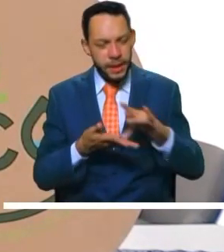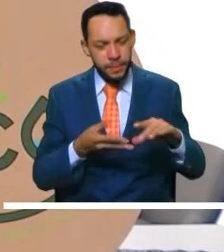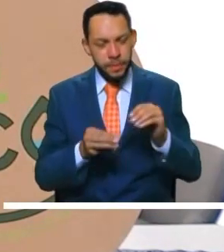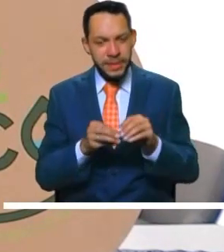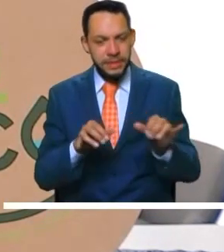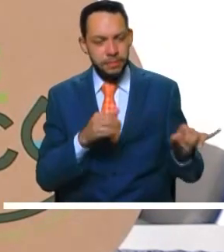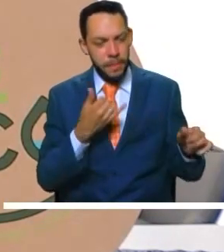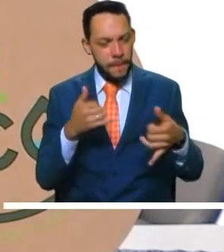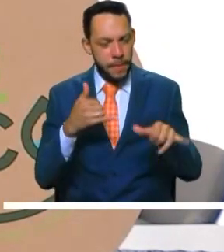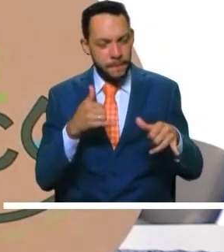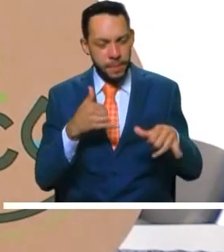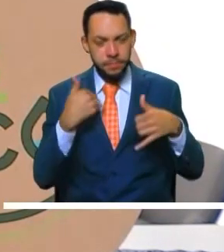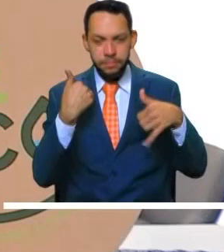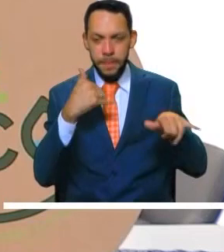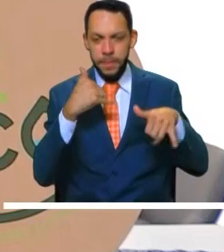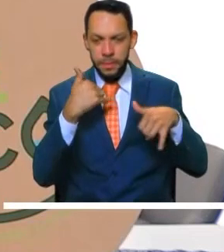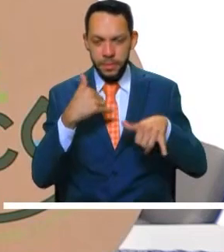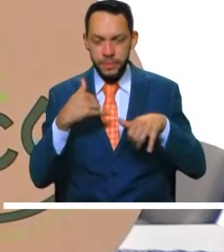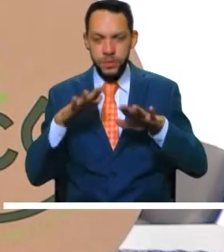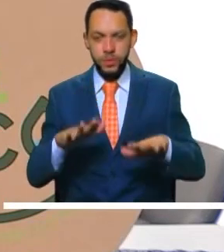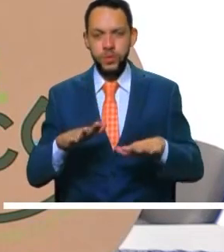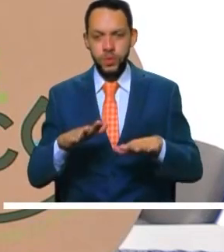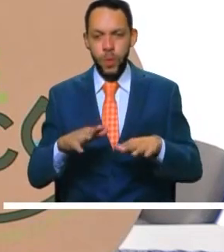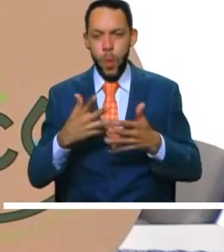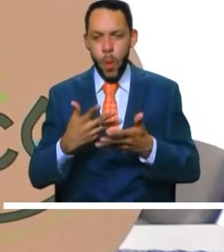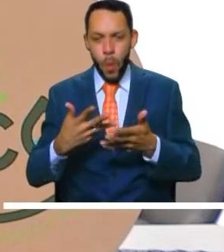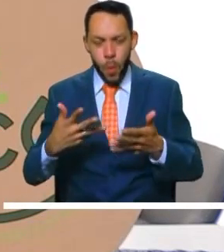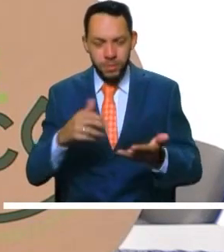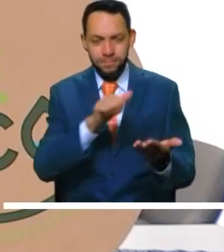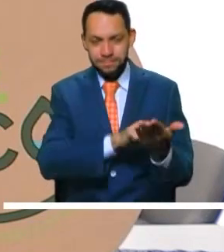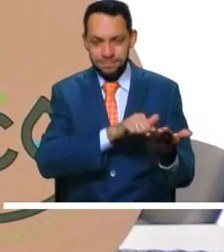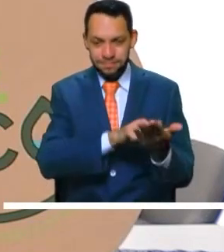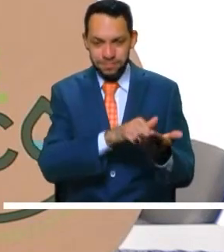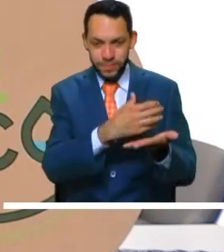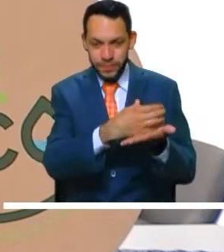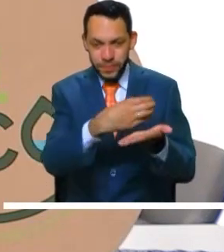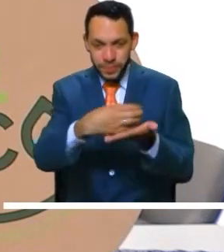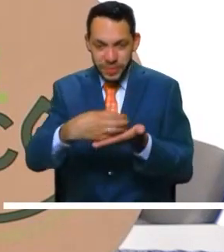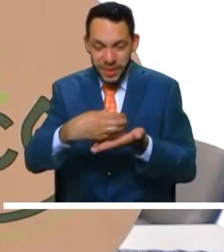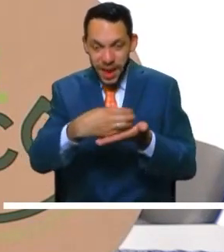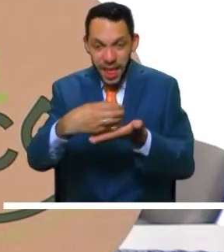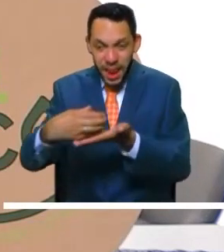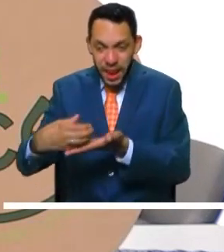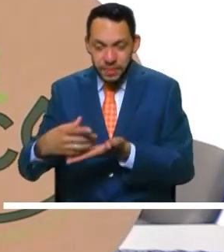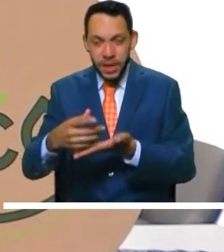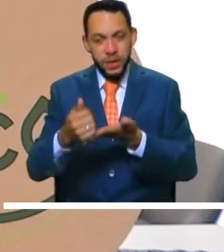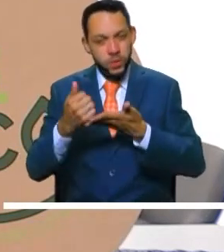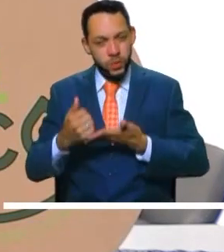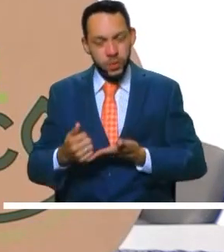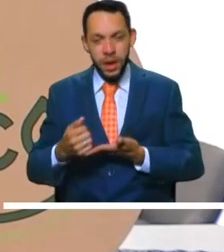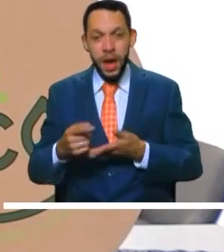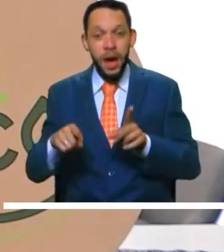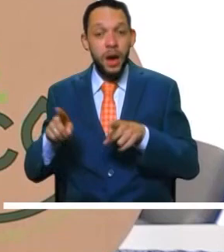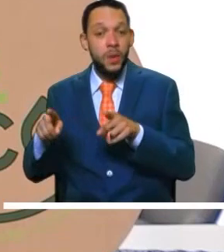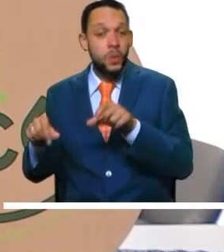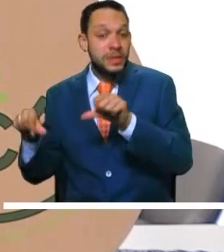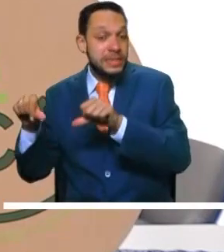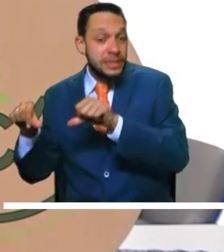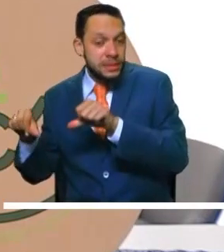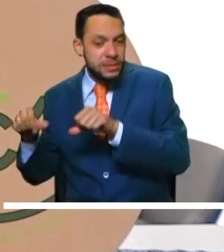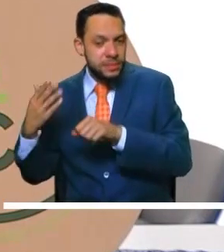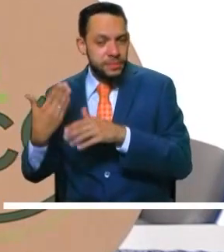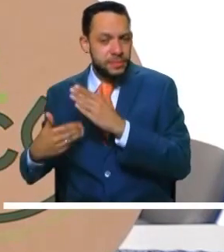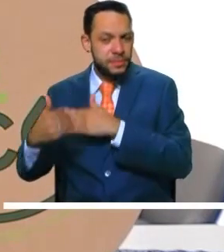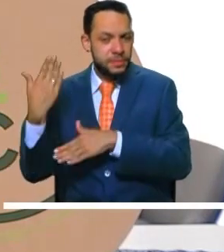desempolvar la habitación. Crearon productos, hicieron invenciones de productos con químicos, pero ¿qué pasó? En esa época, en los